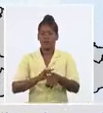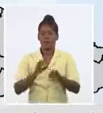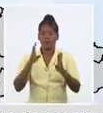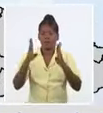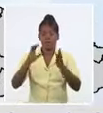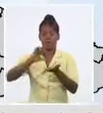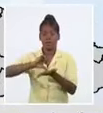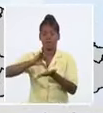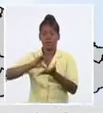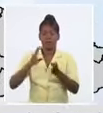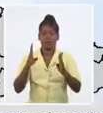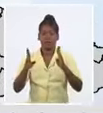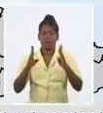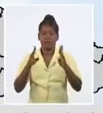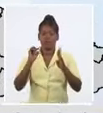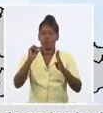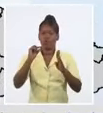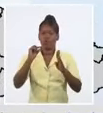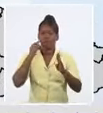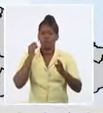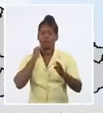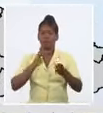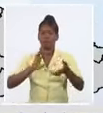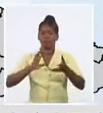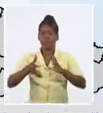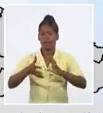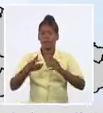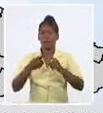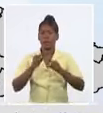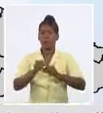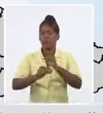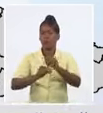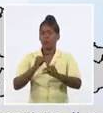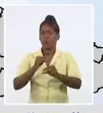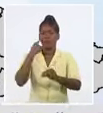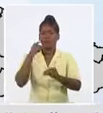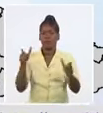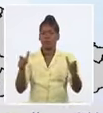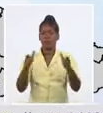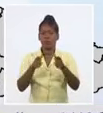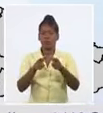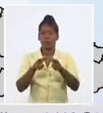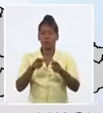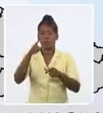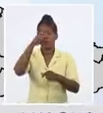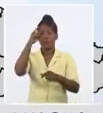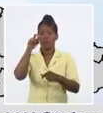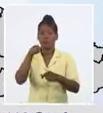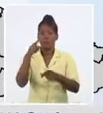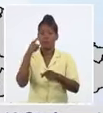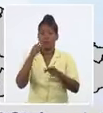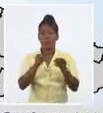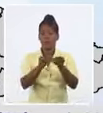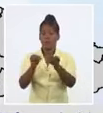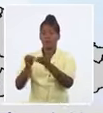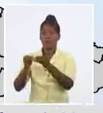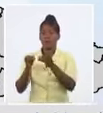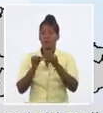un poquito más complejo, aunque también va disminuyendo. Todavía Santi Espíritu con una transmisión muy